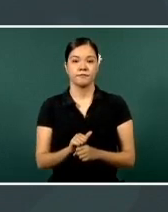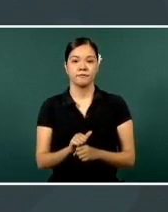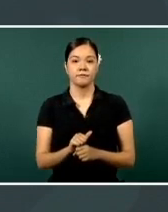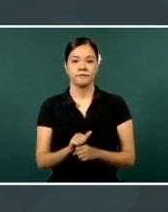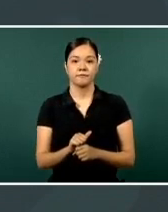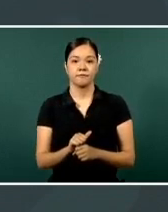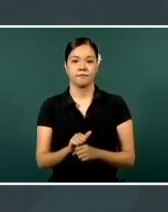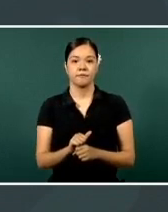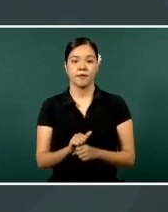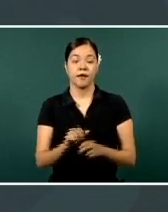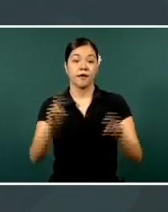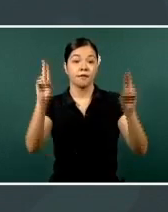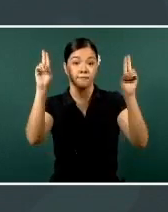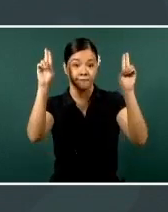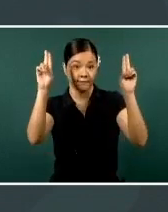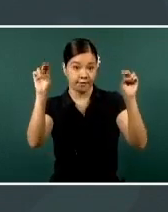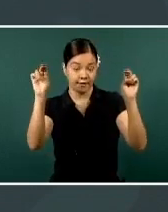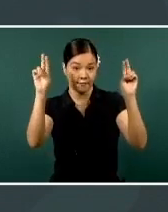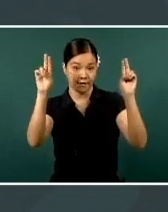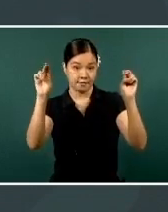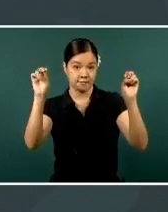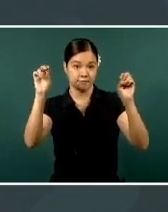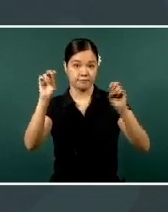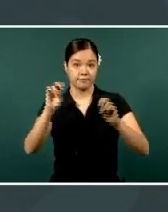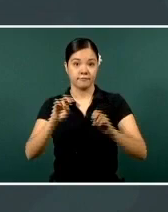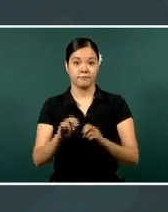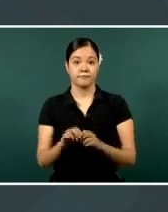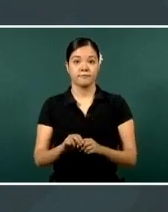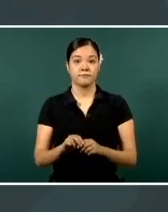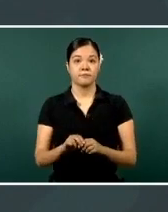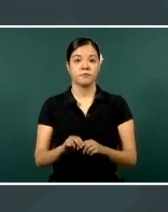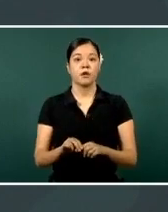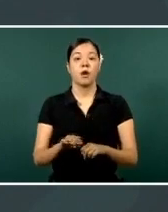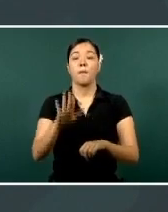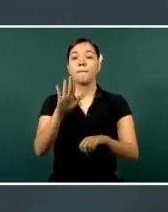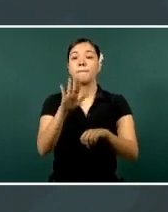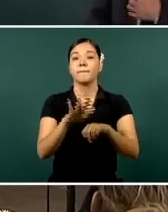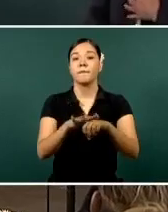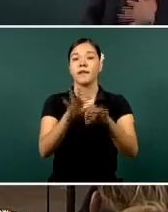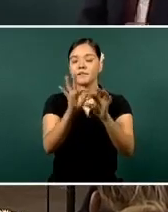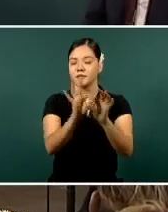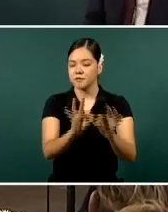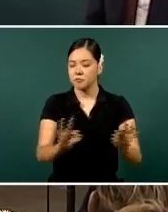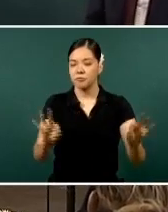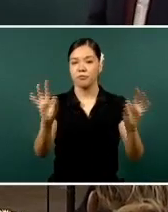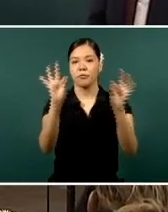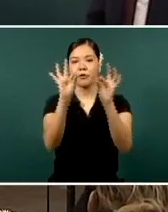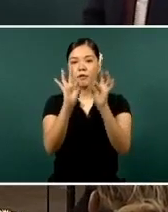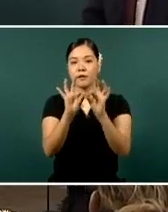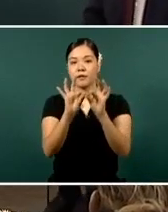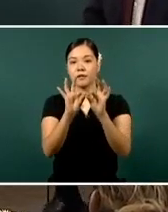los temas que se consideran más relevantes.